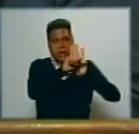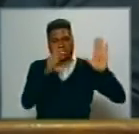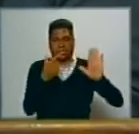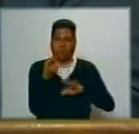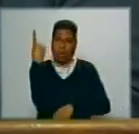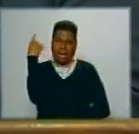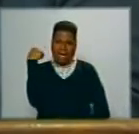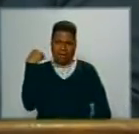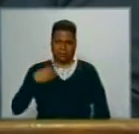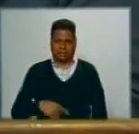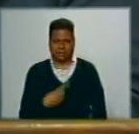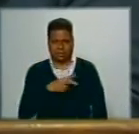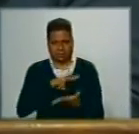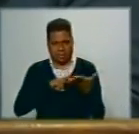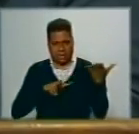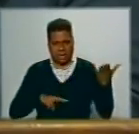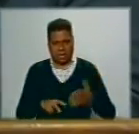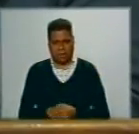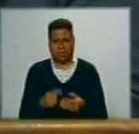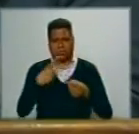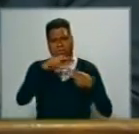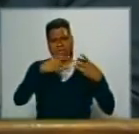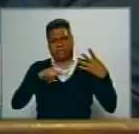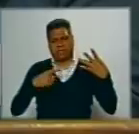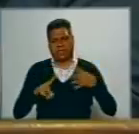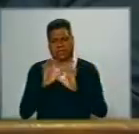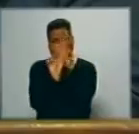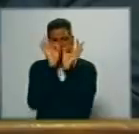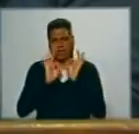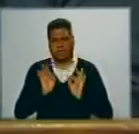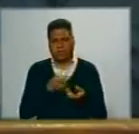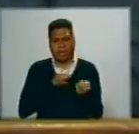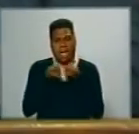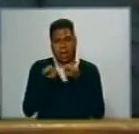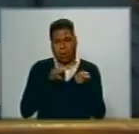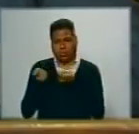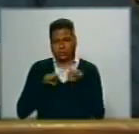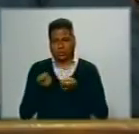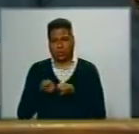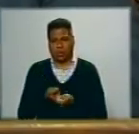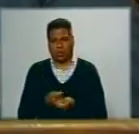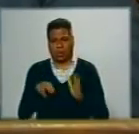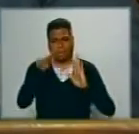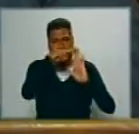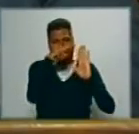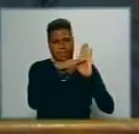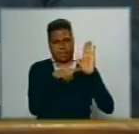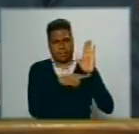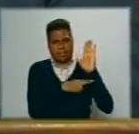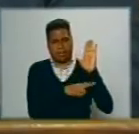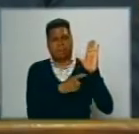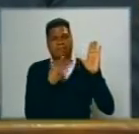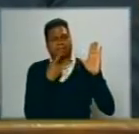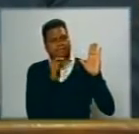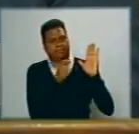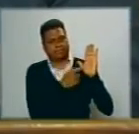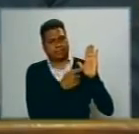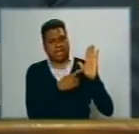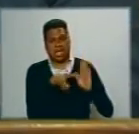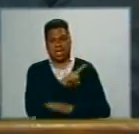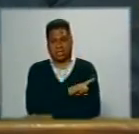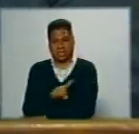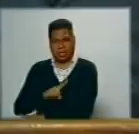anterior, distintos regímenes de regulación, requisitos, condiciones, deberes